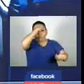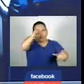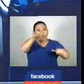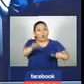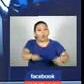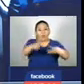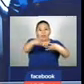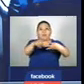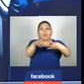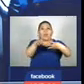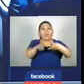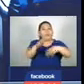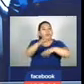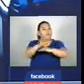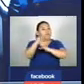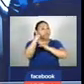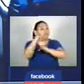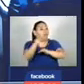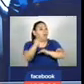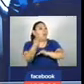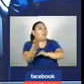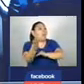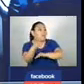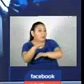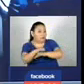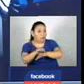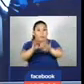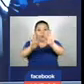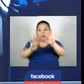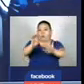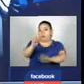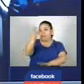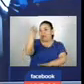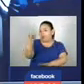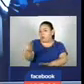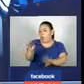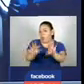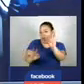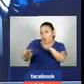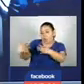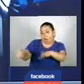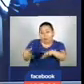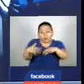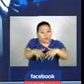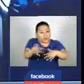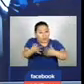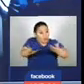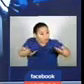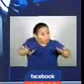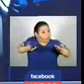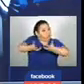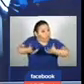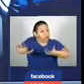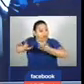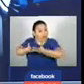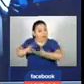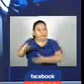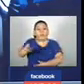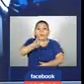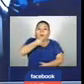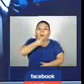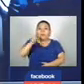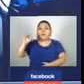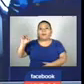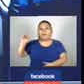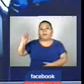decreto transitorio para la suspensión por 90 días de actividades que generen aglomeraciones. El periodista Ernesto Cornejo